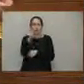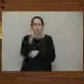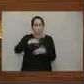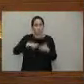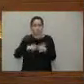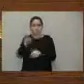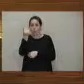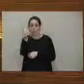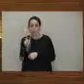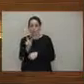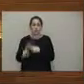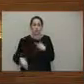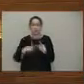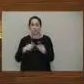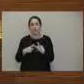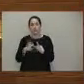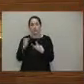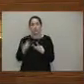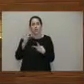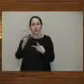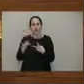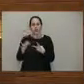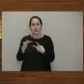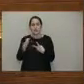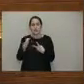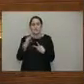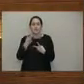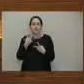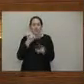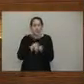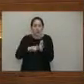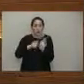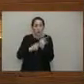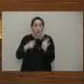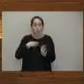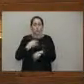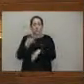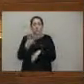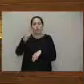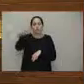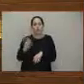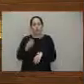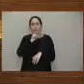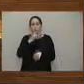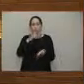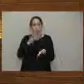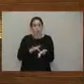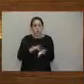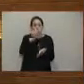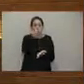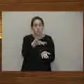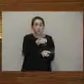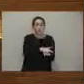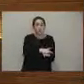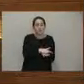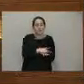mensualmente y, en su caso, cuánto va a generar en concepto de deuda y, llegado el momento, cómo se produciría la liquidación de esa